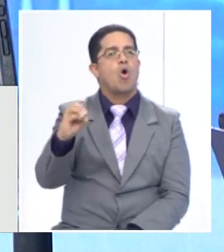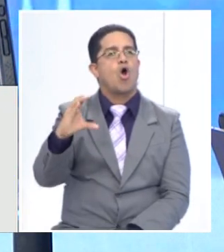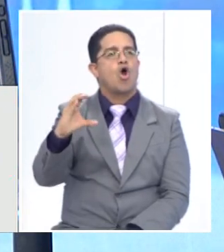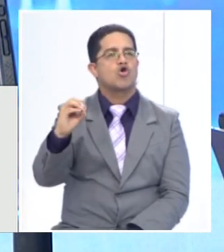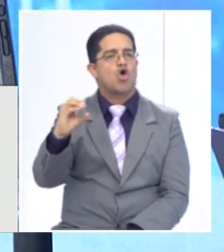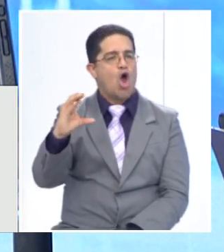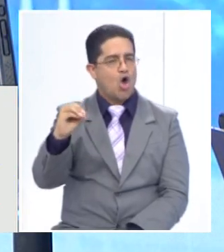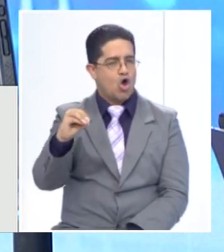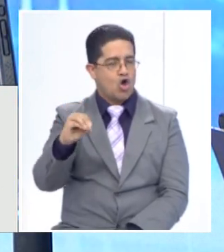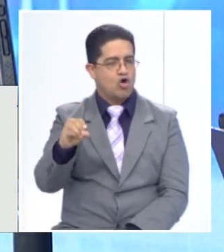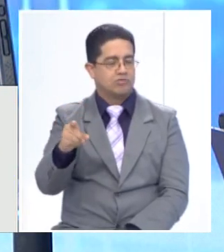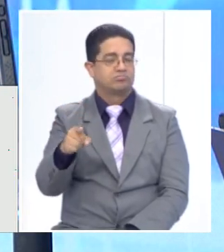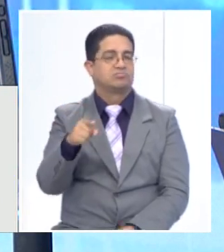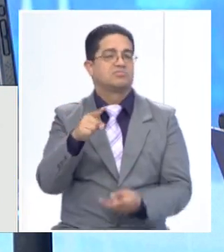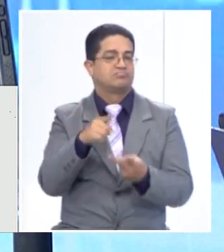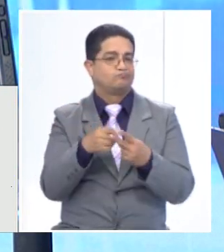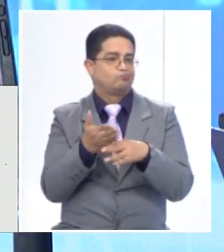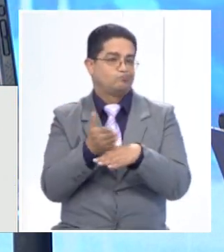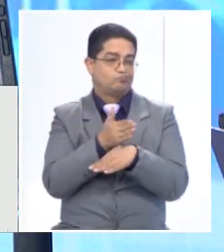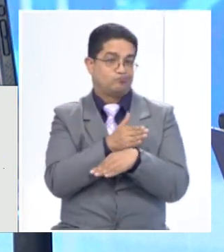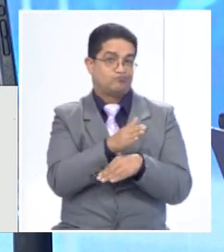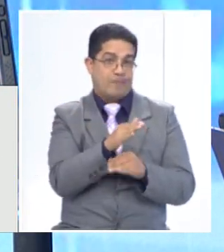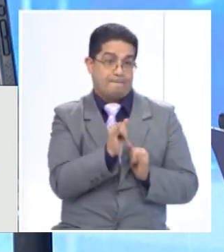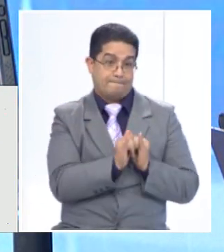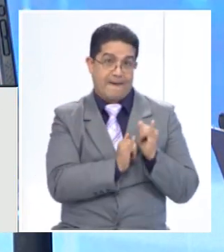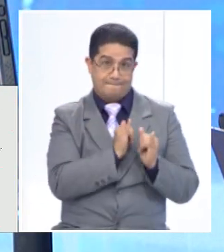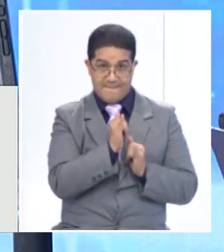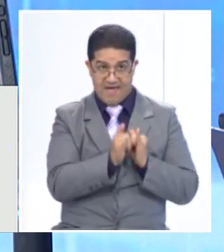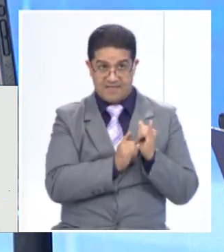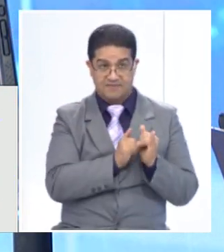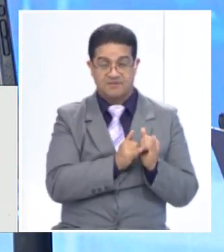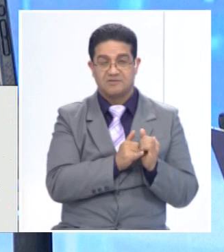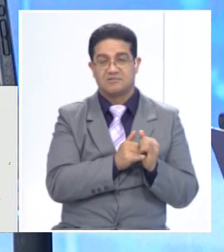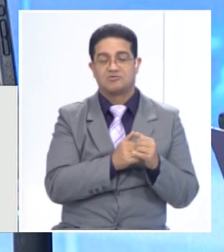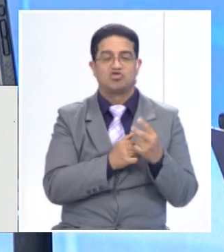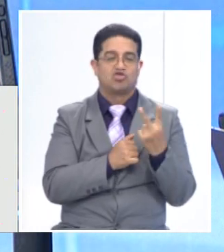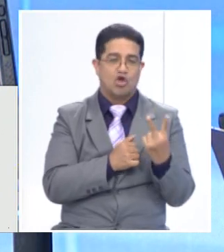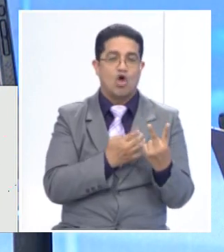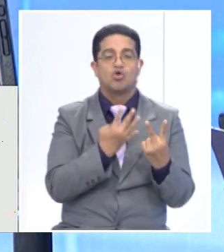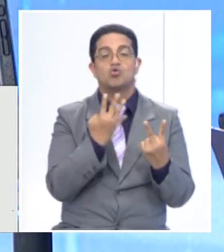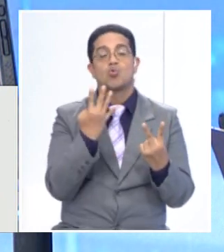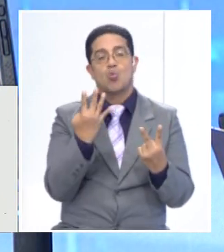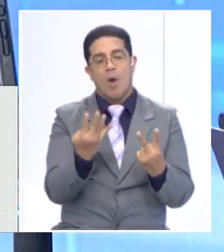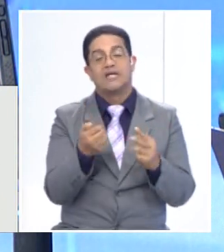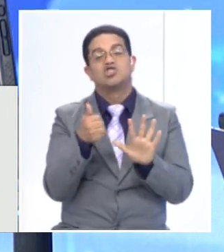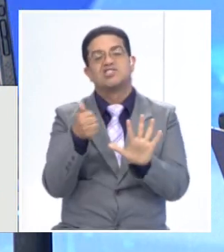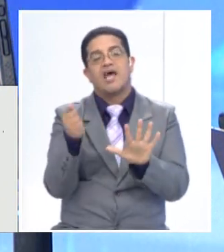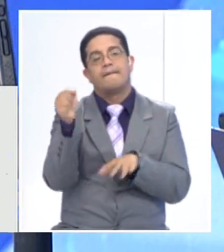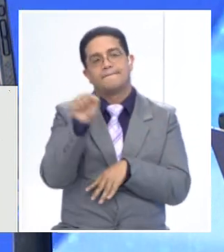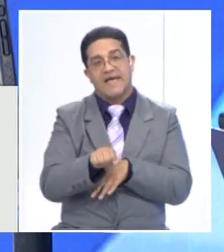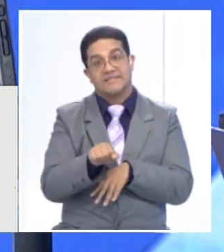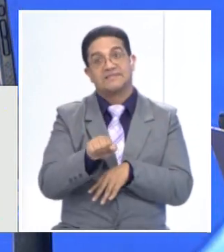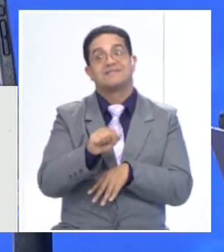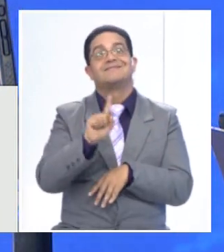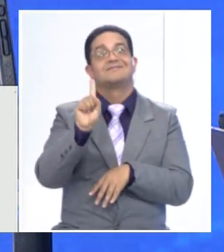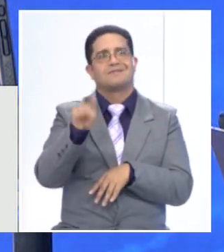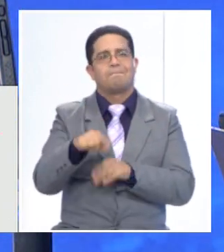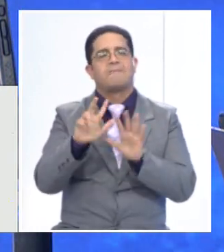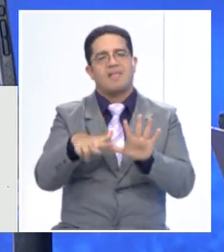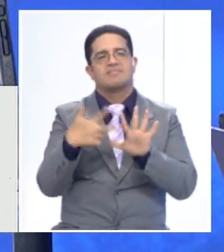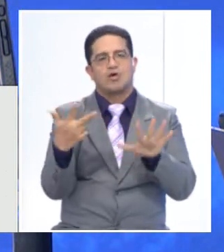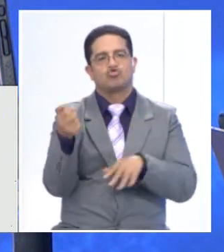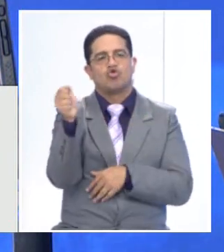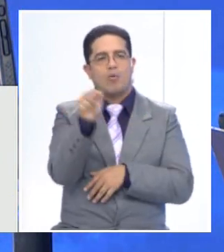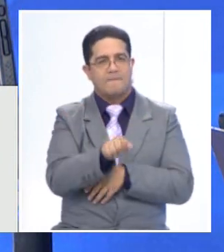polisacárida, que se indica en los pacientes pediátricos a los 2, 4, 6 meses y un refuerzo a los 18